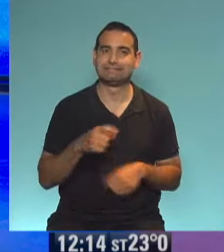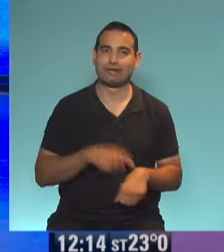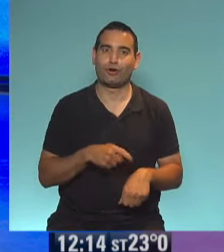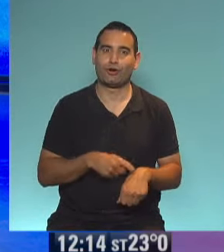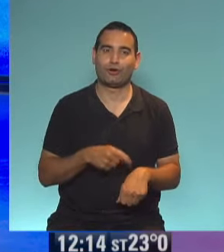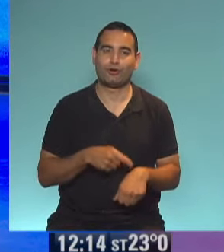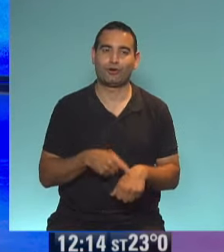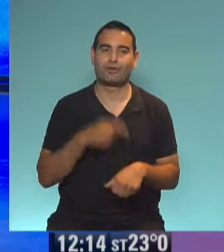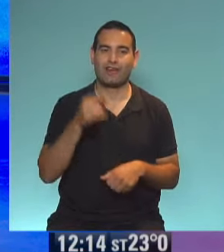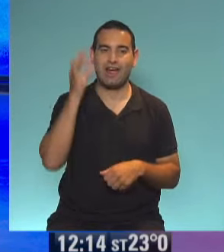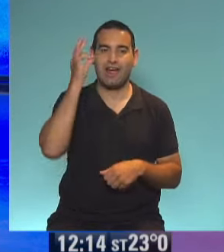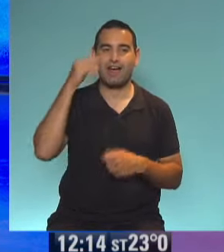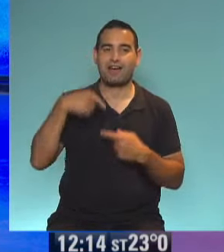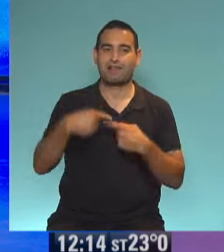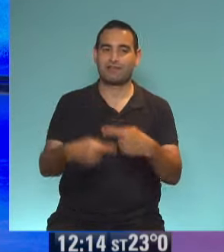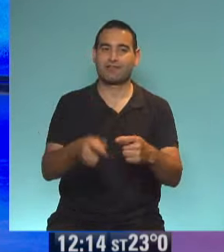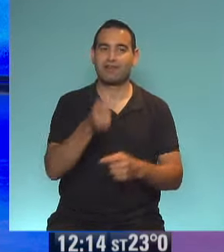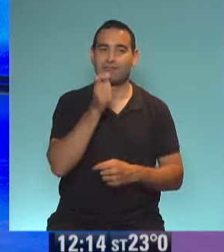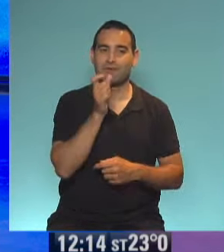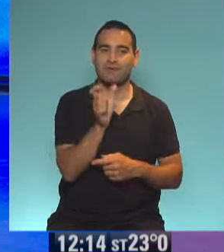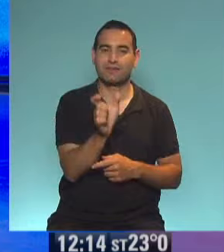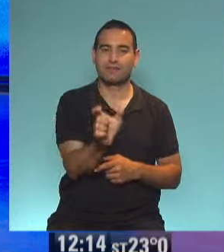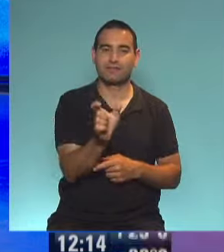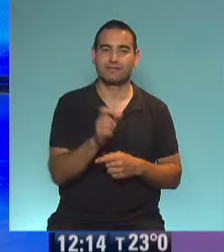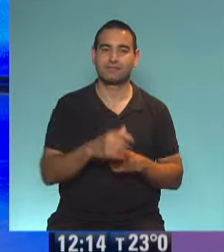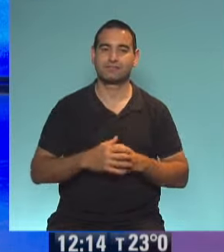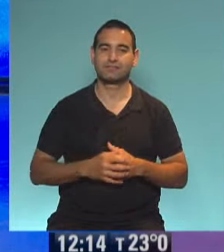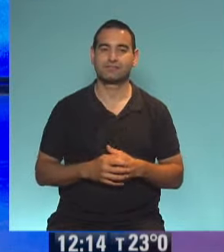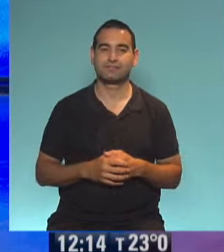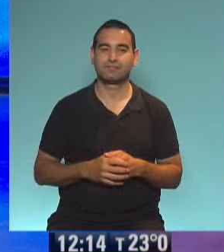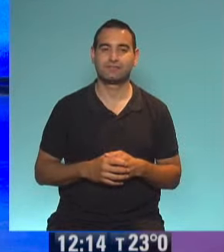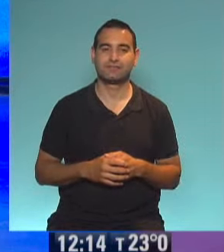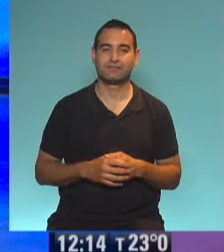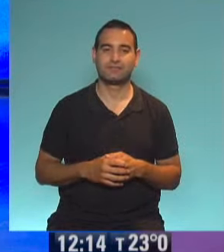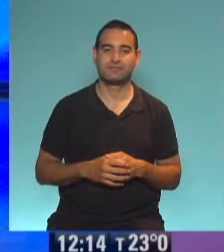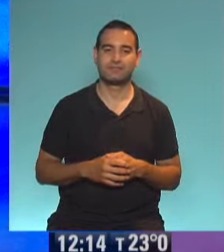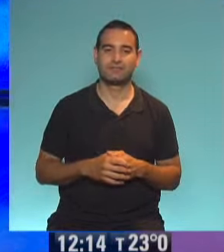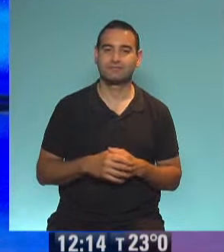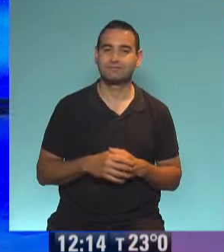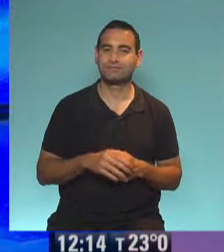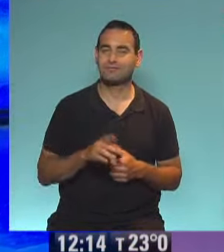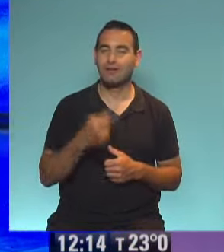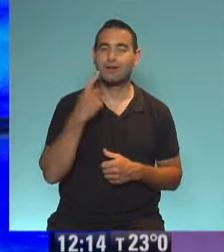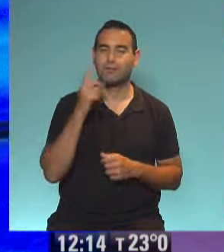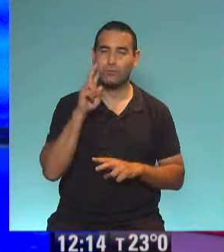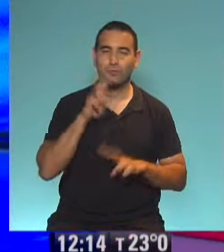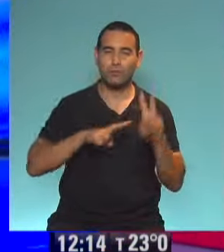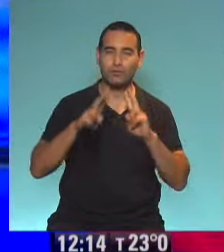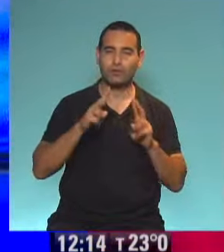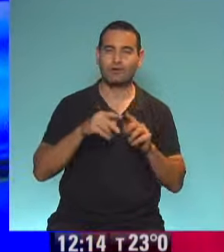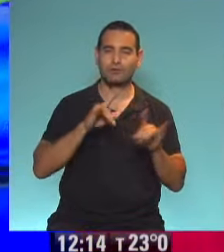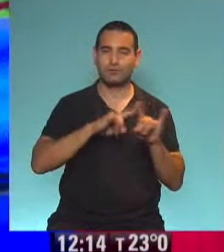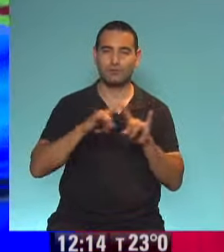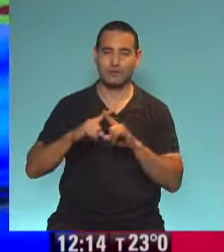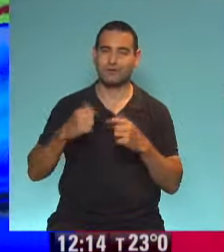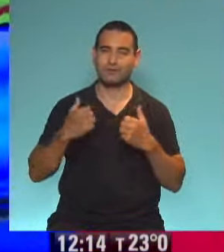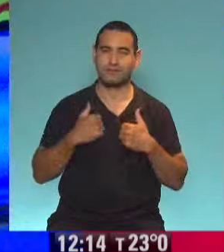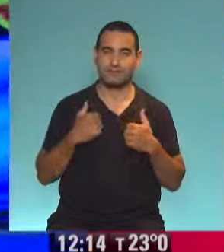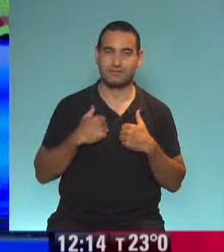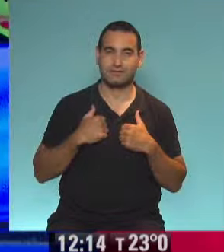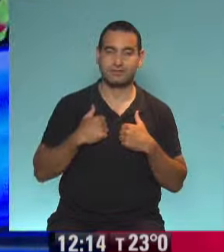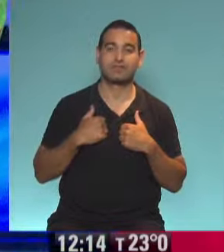origen africano es esa palabra. Gracias. Entran a arroba mundo samba, se asombroscopean como